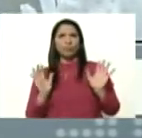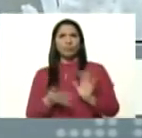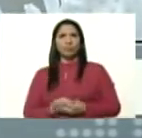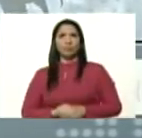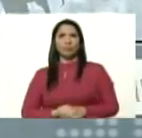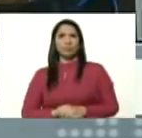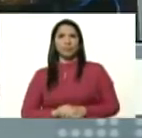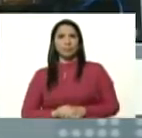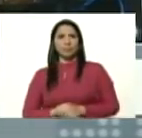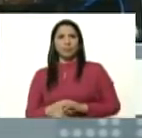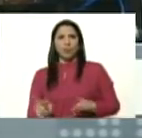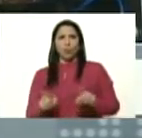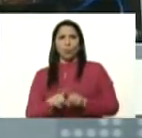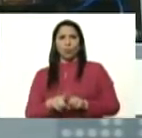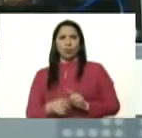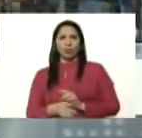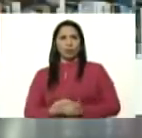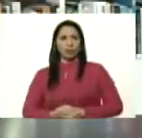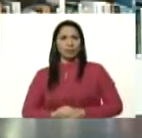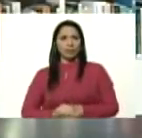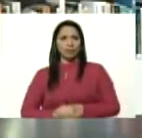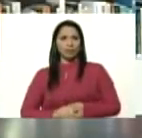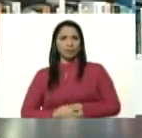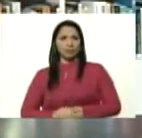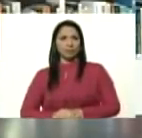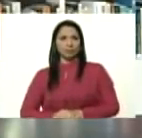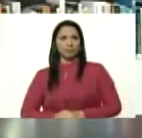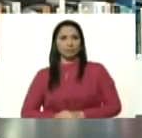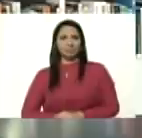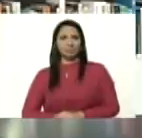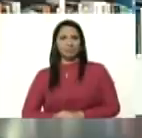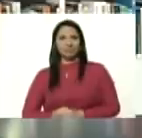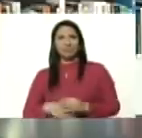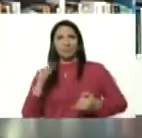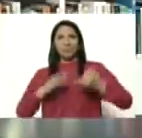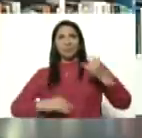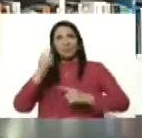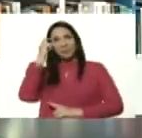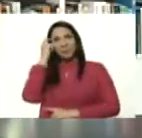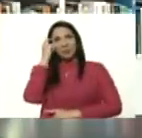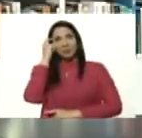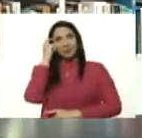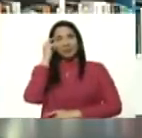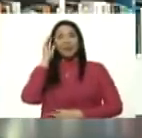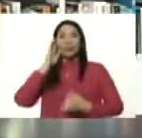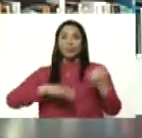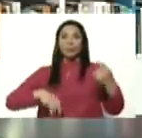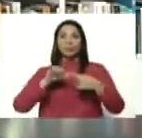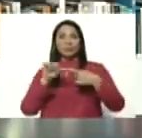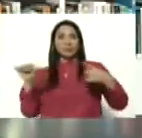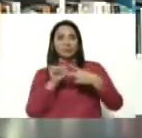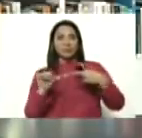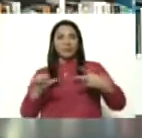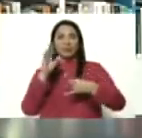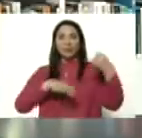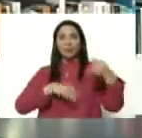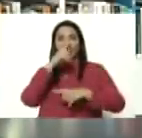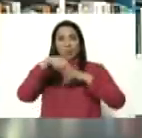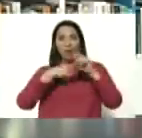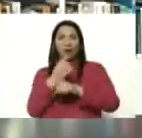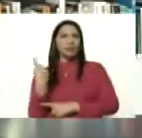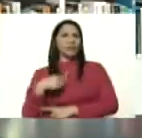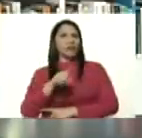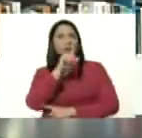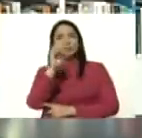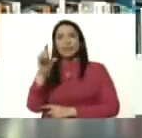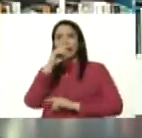como Matusalén. Por lo que he vivido en los últimos días, en las últimas semanas, en los últimos años, tengo como 100